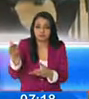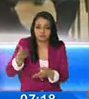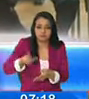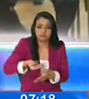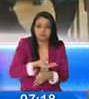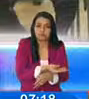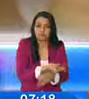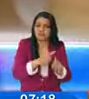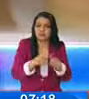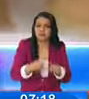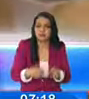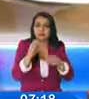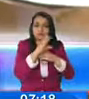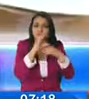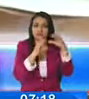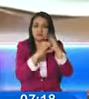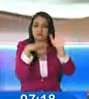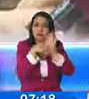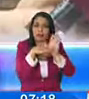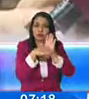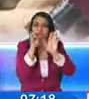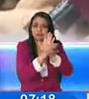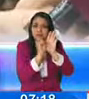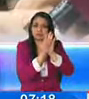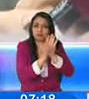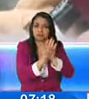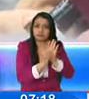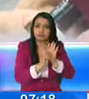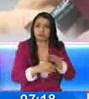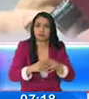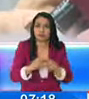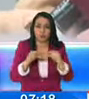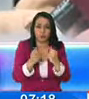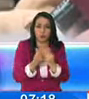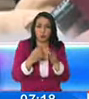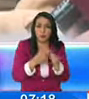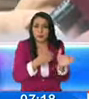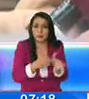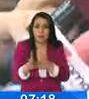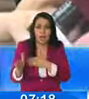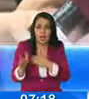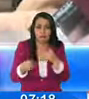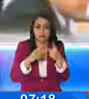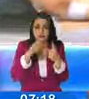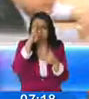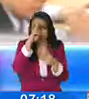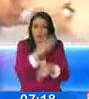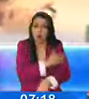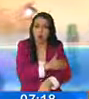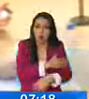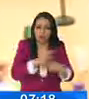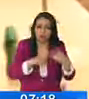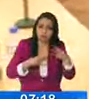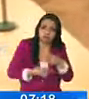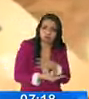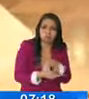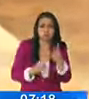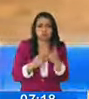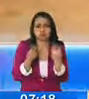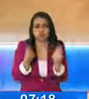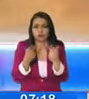en diferentes transacciones a Carrillo. Hay delincuencia organizada, peculado, cohecho, tráfico de influencias. José Rubén Terán,